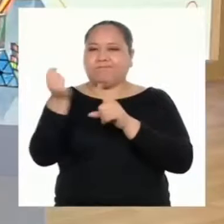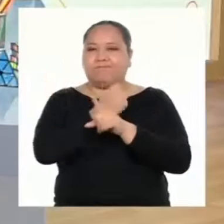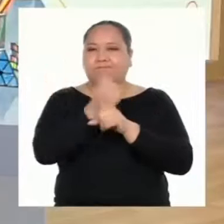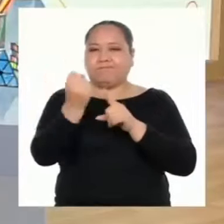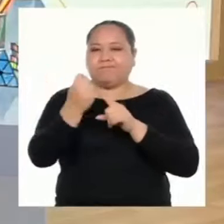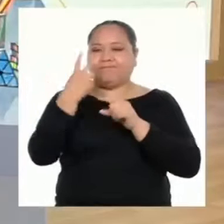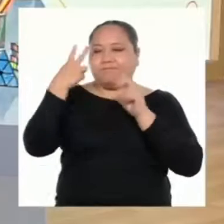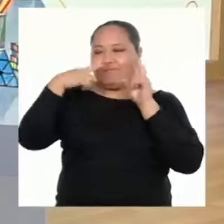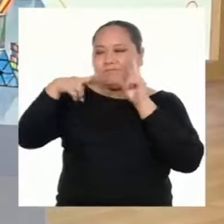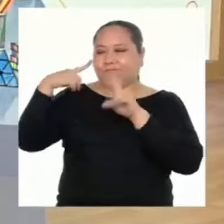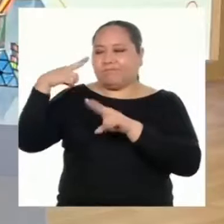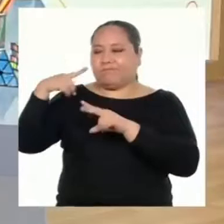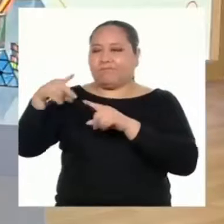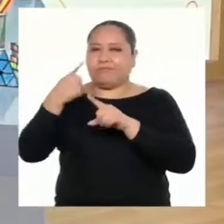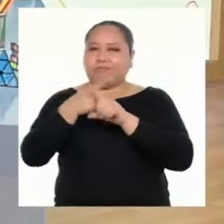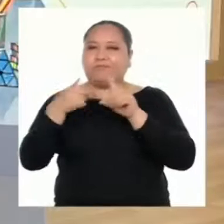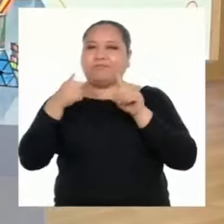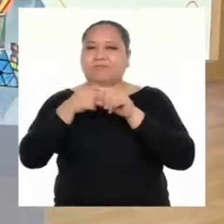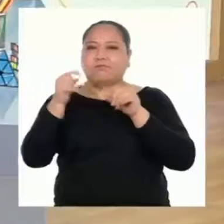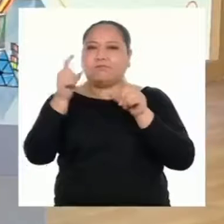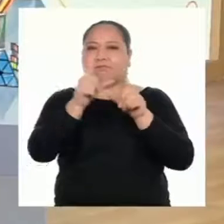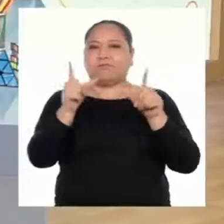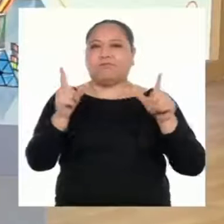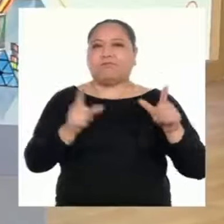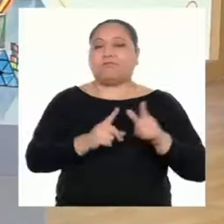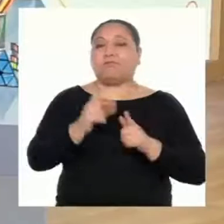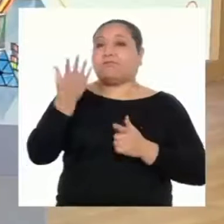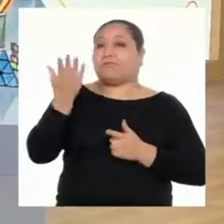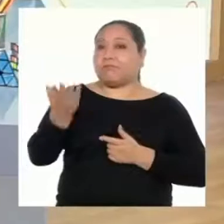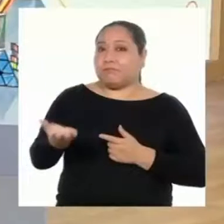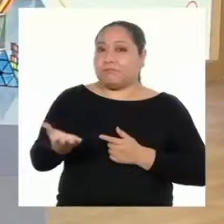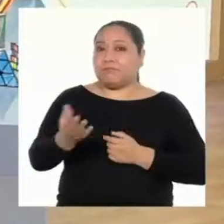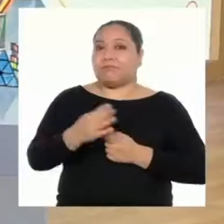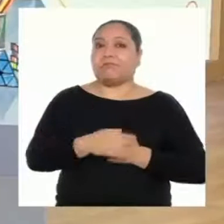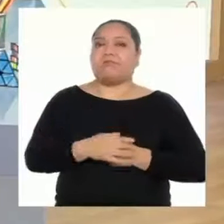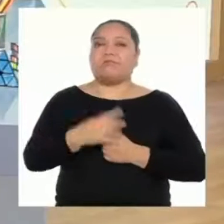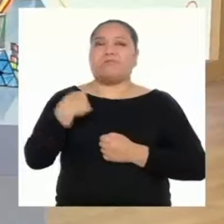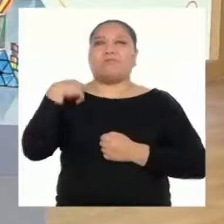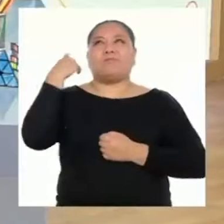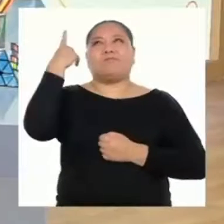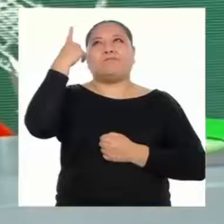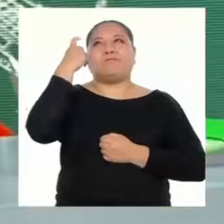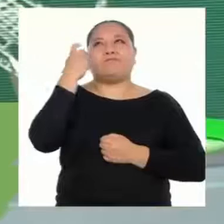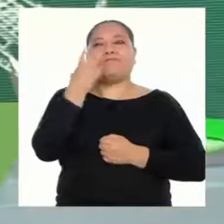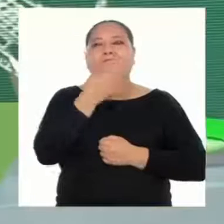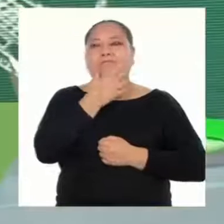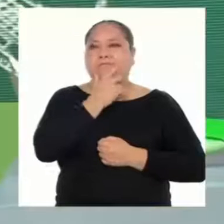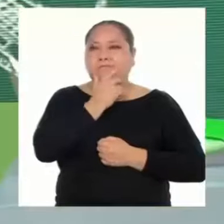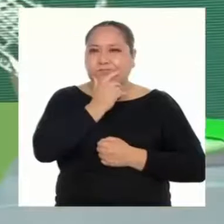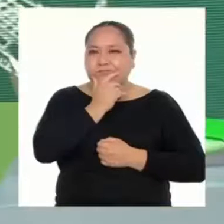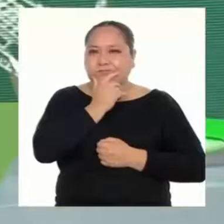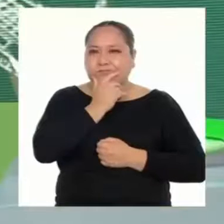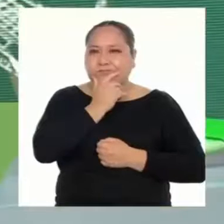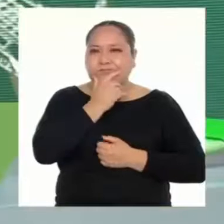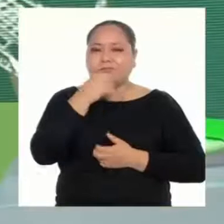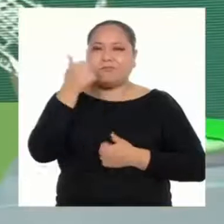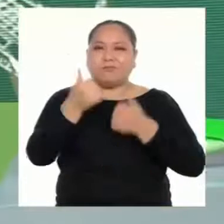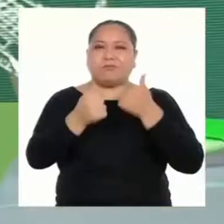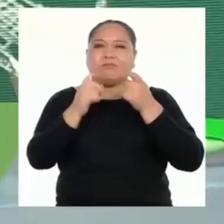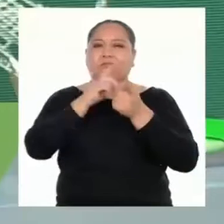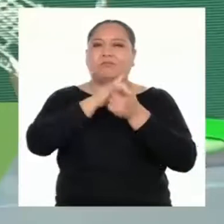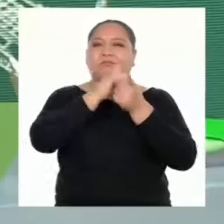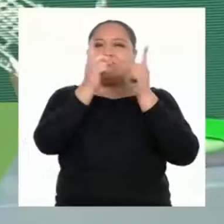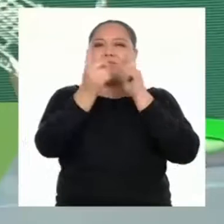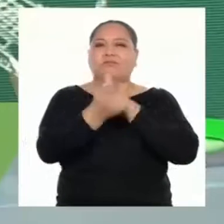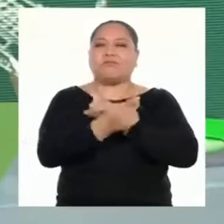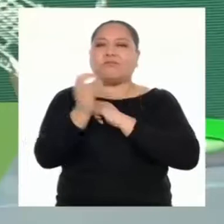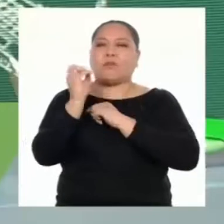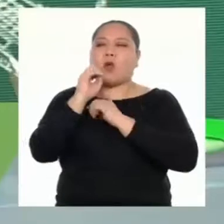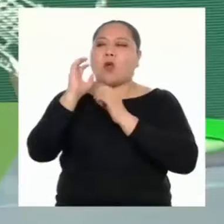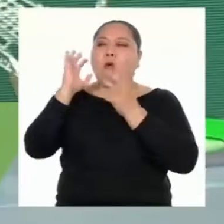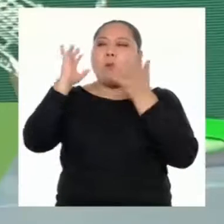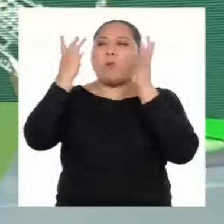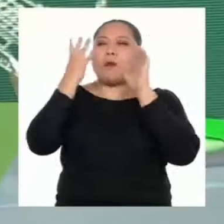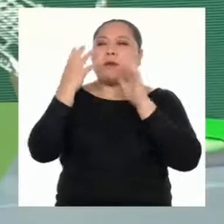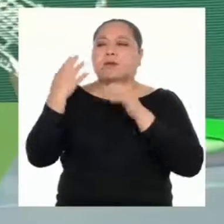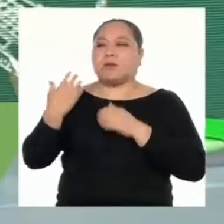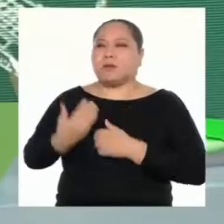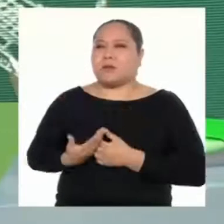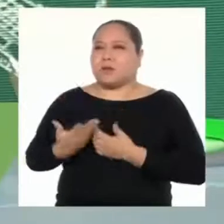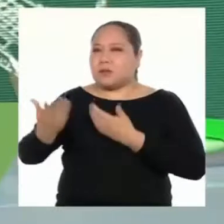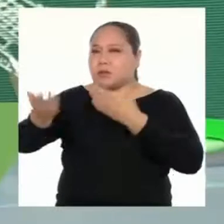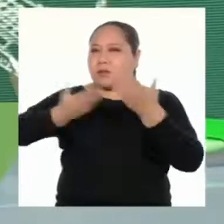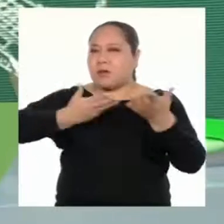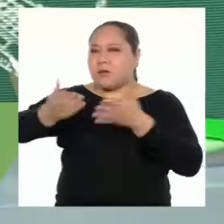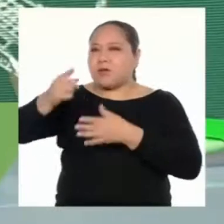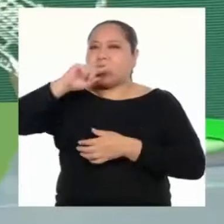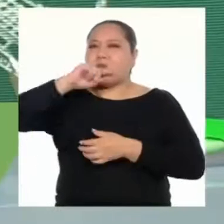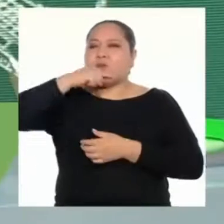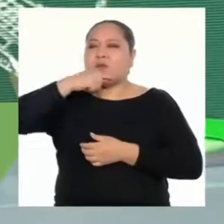estuvo presente en diferentes instancias. Por tanto, nos preguntamos, ¿qué cambios y similitudes encontramos en el trato a